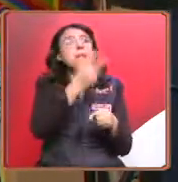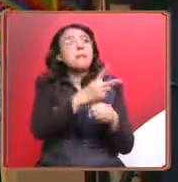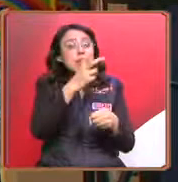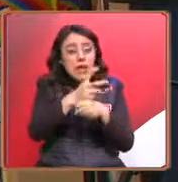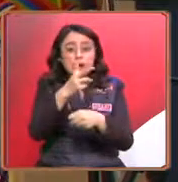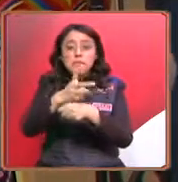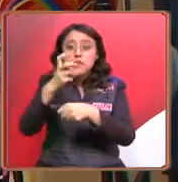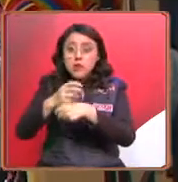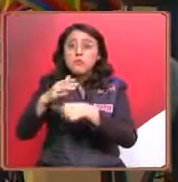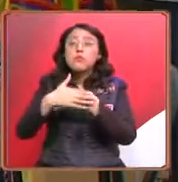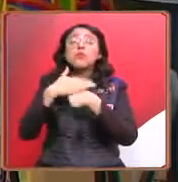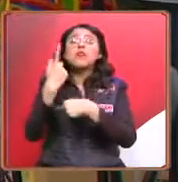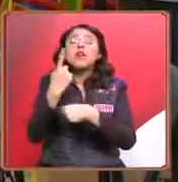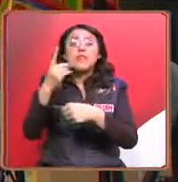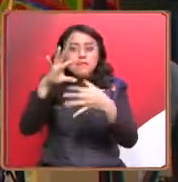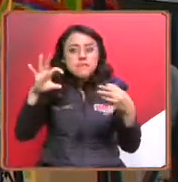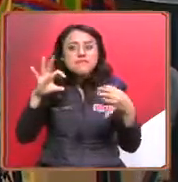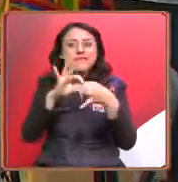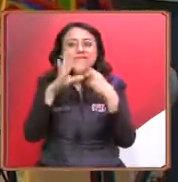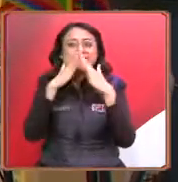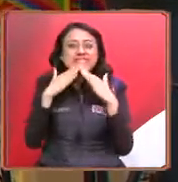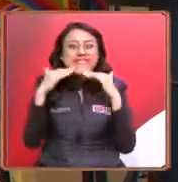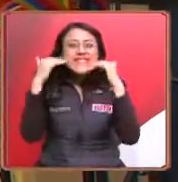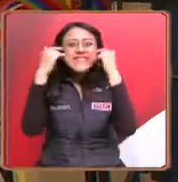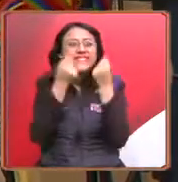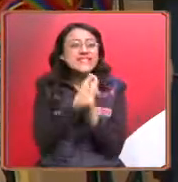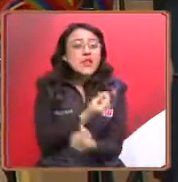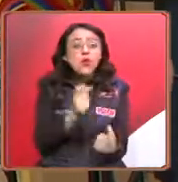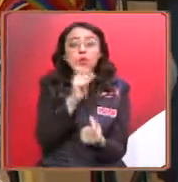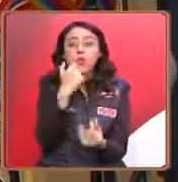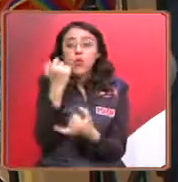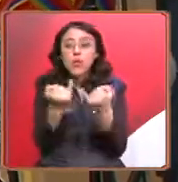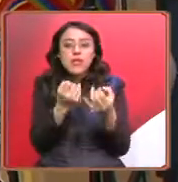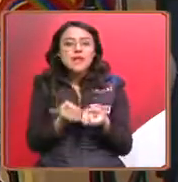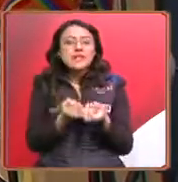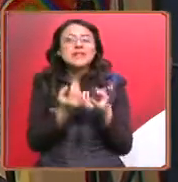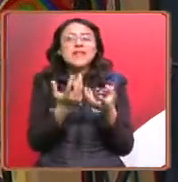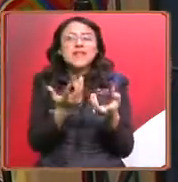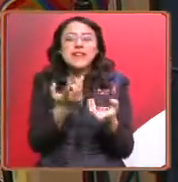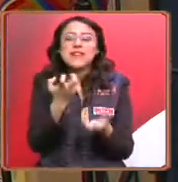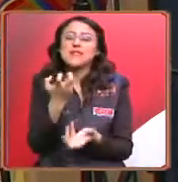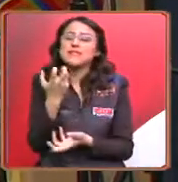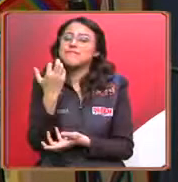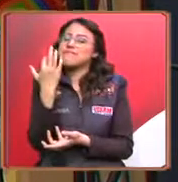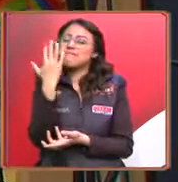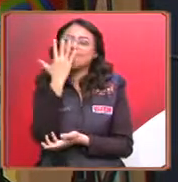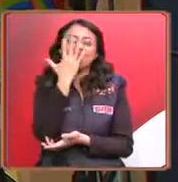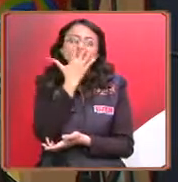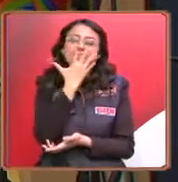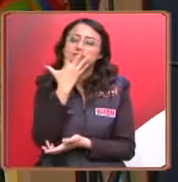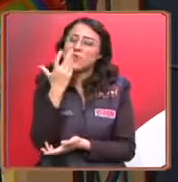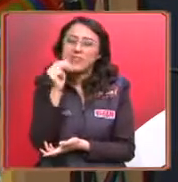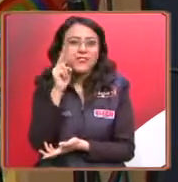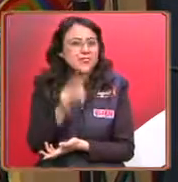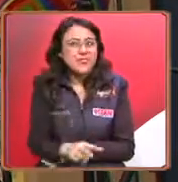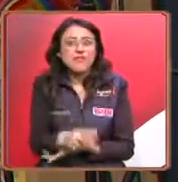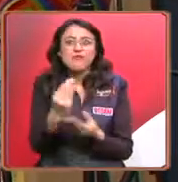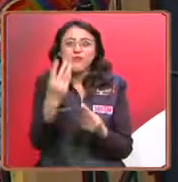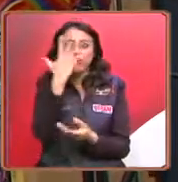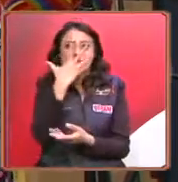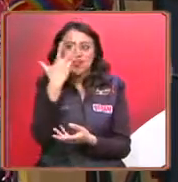verdad se sumen porque el ver la sonrisa de los niños cuando les entregas el juguete es algo que no tiene precio. Y